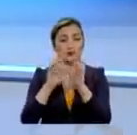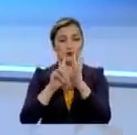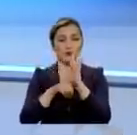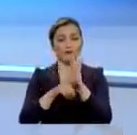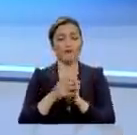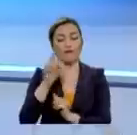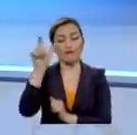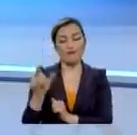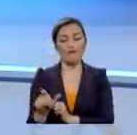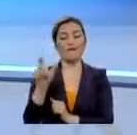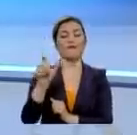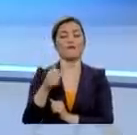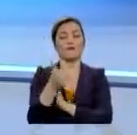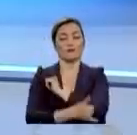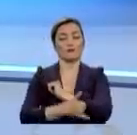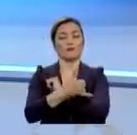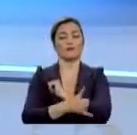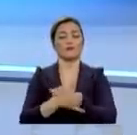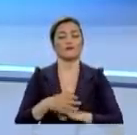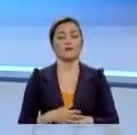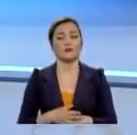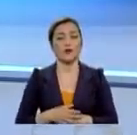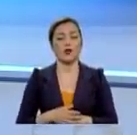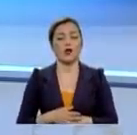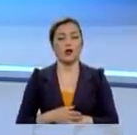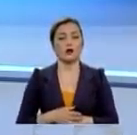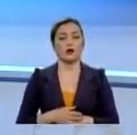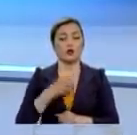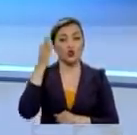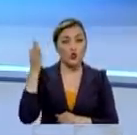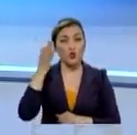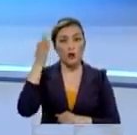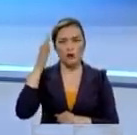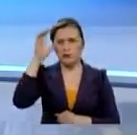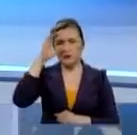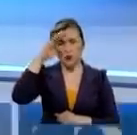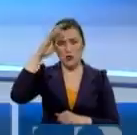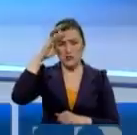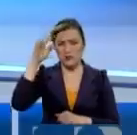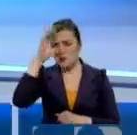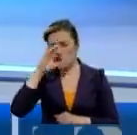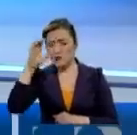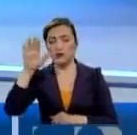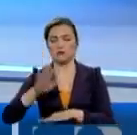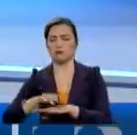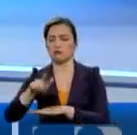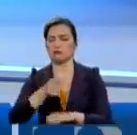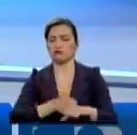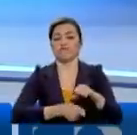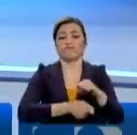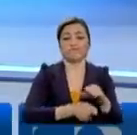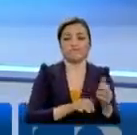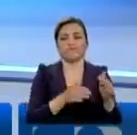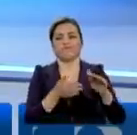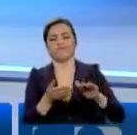7:56 a.m. Un ciudadano extranjero requerido por las autoridades de Tungurahua por ser el presunto responsable de un asesinato fue